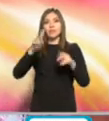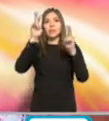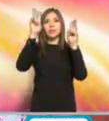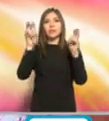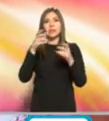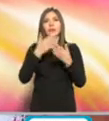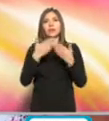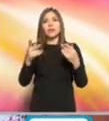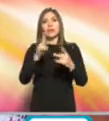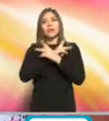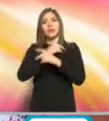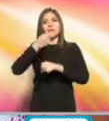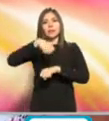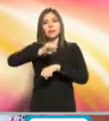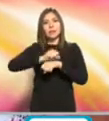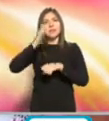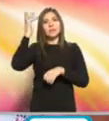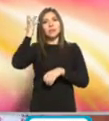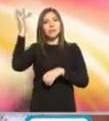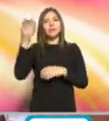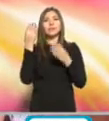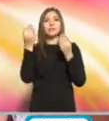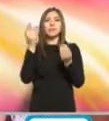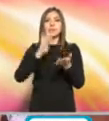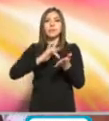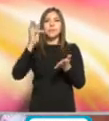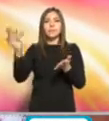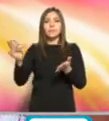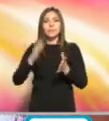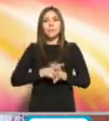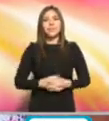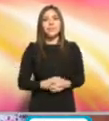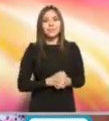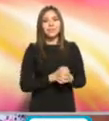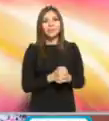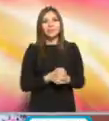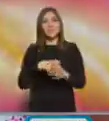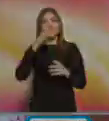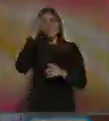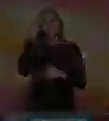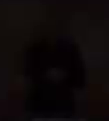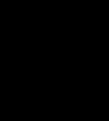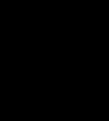ahora en vacaciones, en Semana Santa. Muchísimas gracias. Gracias, Francisco. No, ustedes que Te están lo muy bien. agradecemos muchísimo.